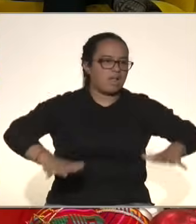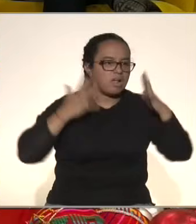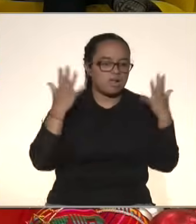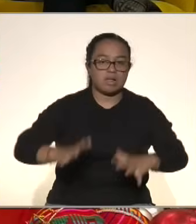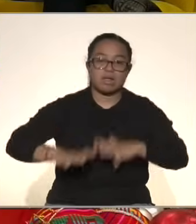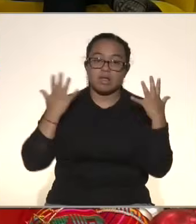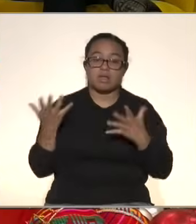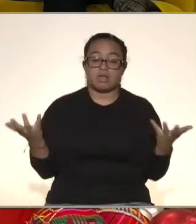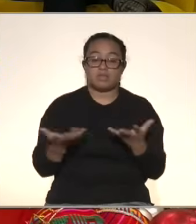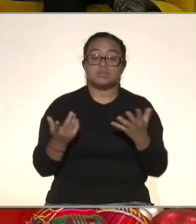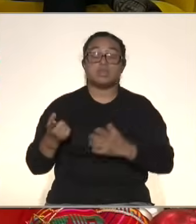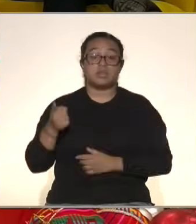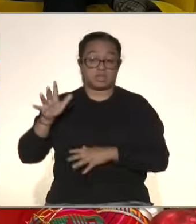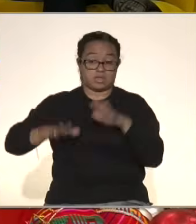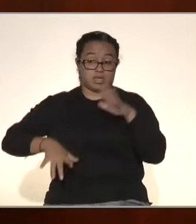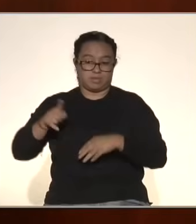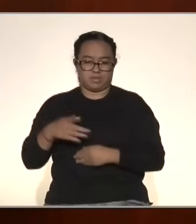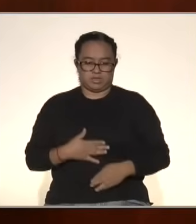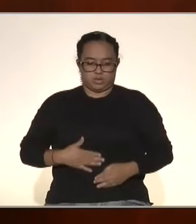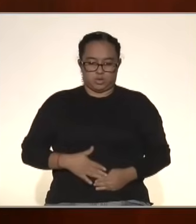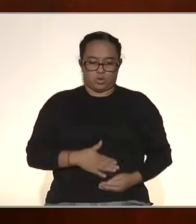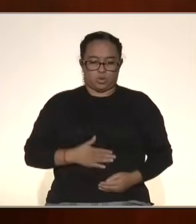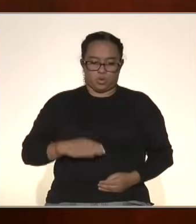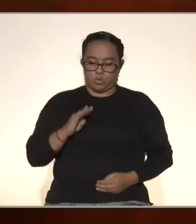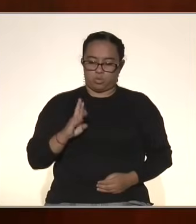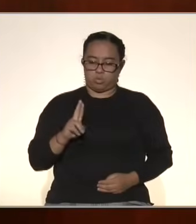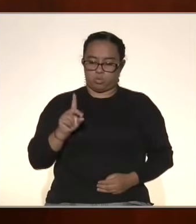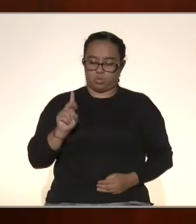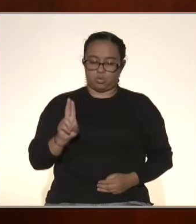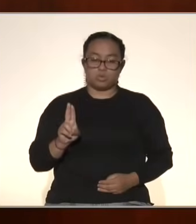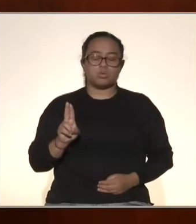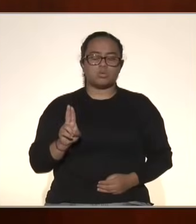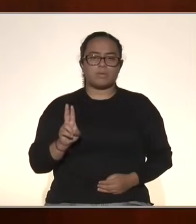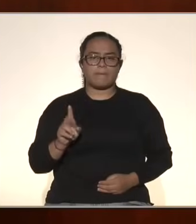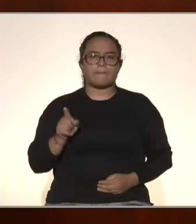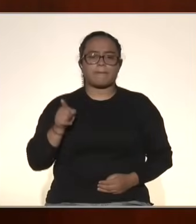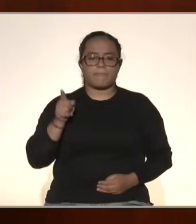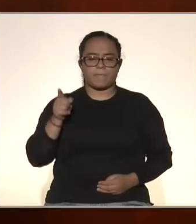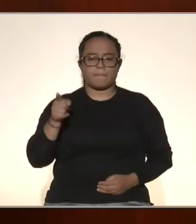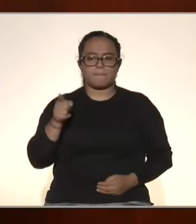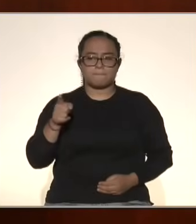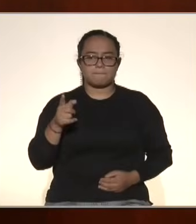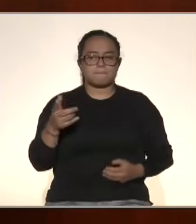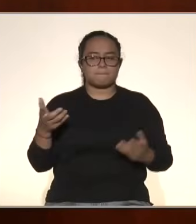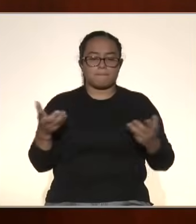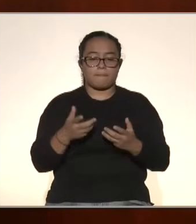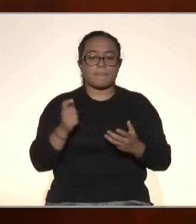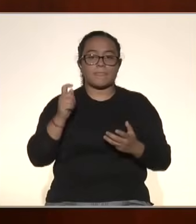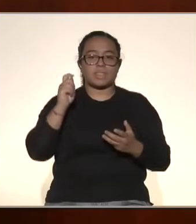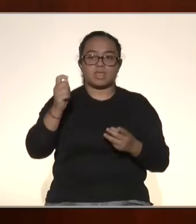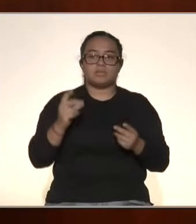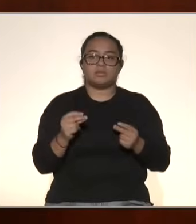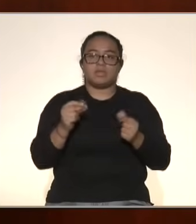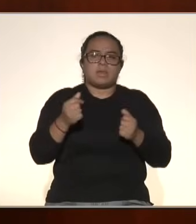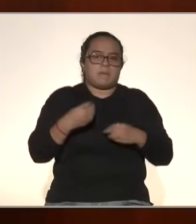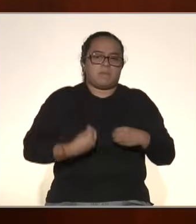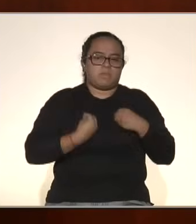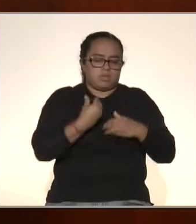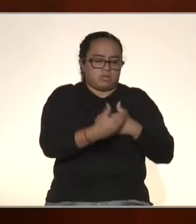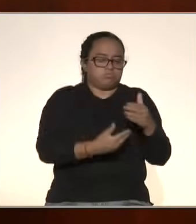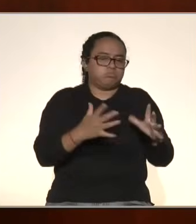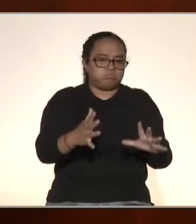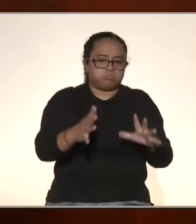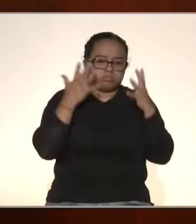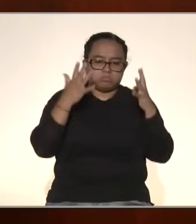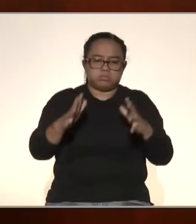muchos practicantes del budismo nobles empiezan a tener, solo ir reaccionando a la vida. Y